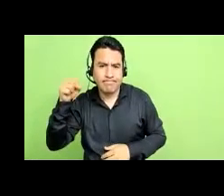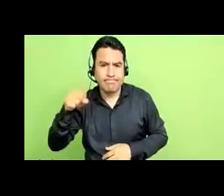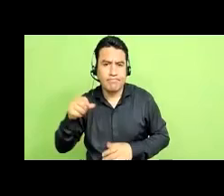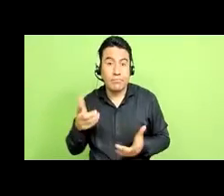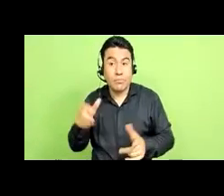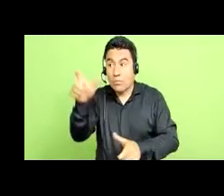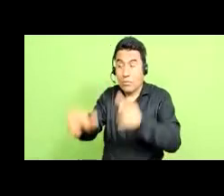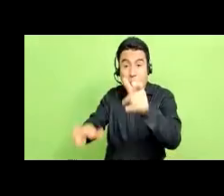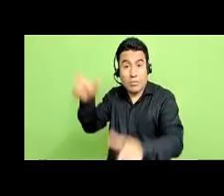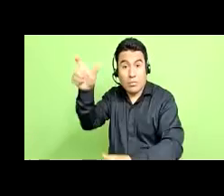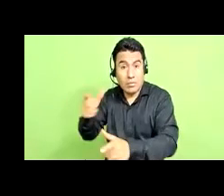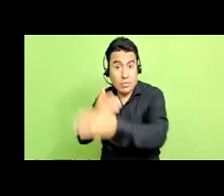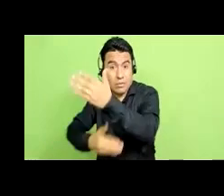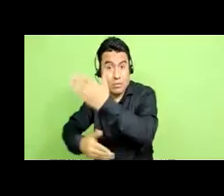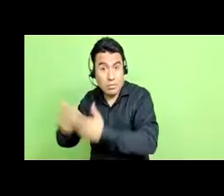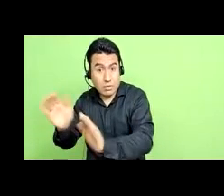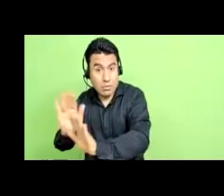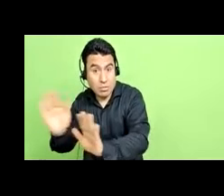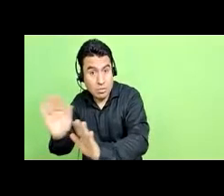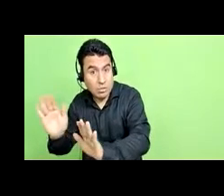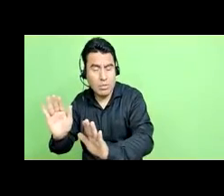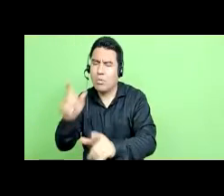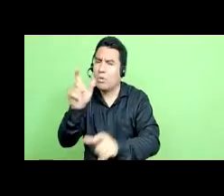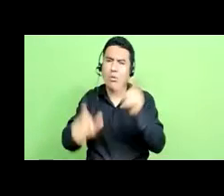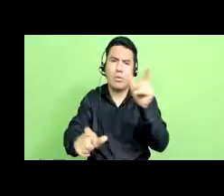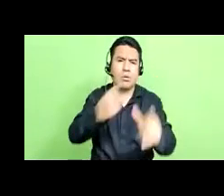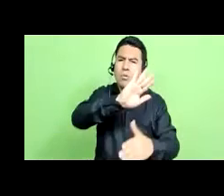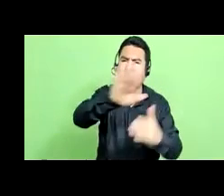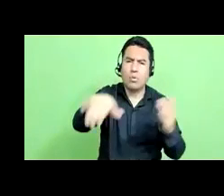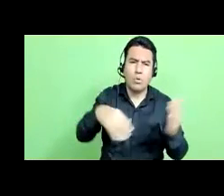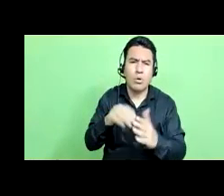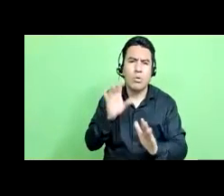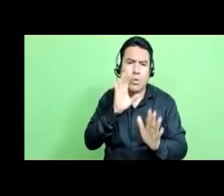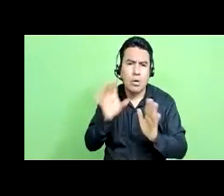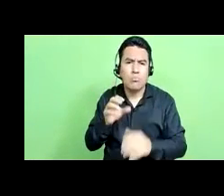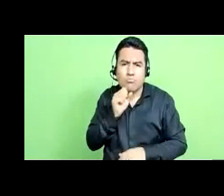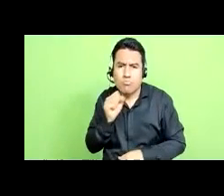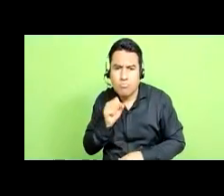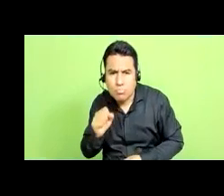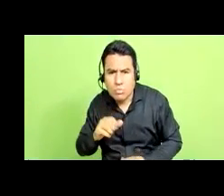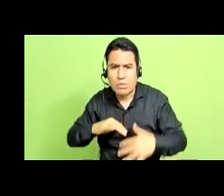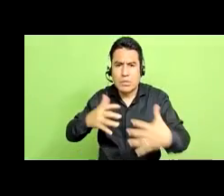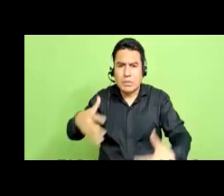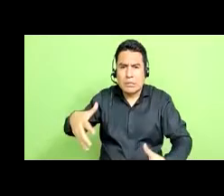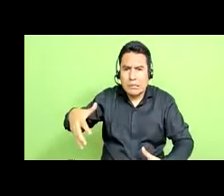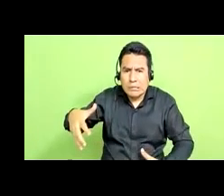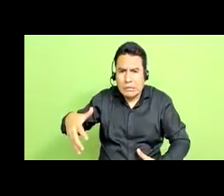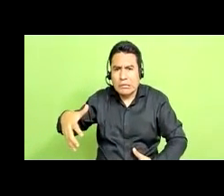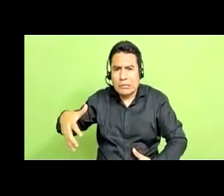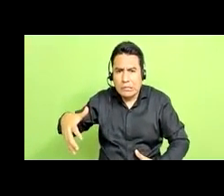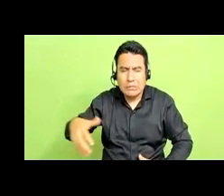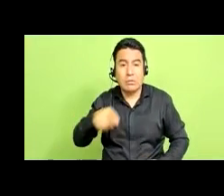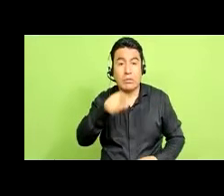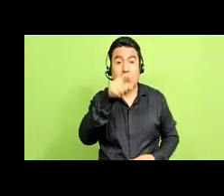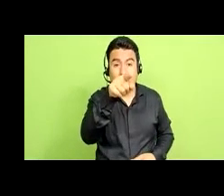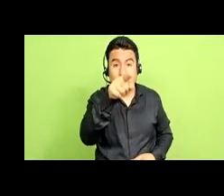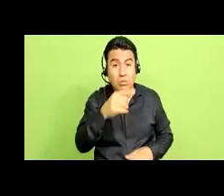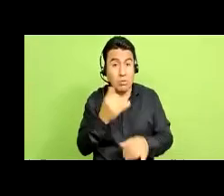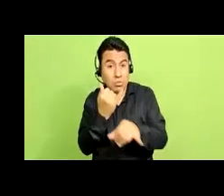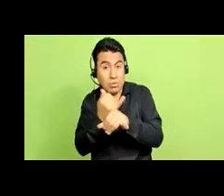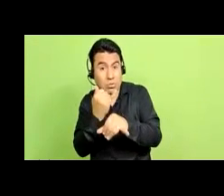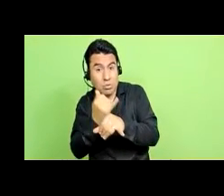con discapacidad sino para las personas con movilidad reducida me cuentas que participas en una iglesia